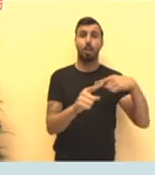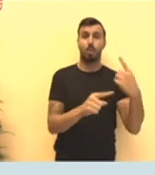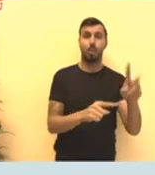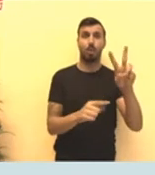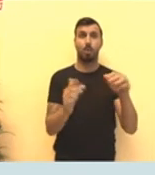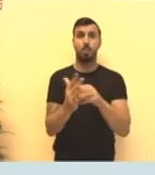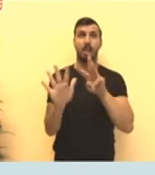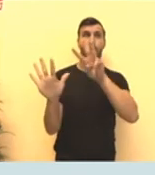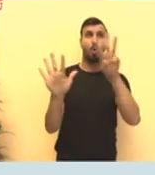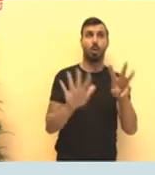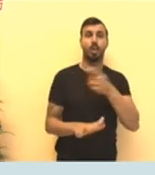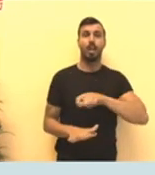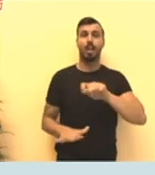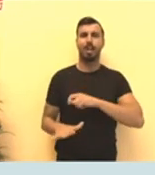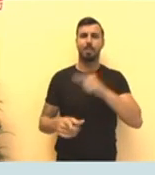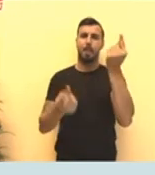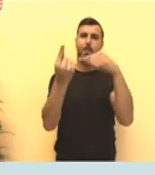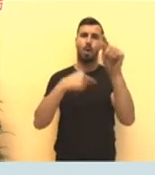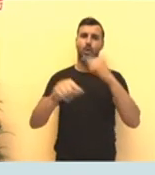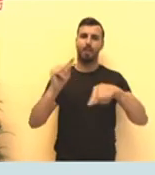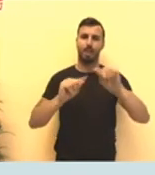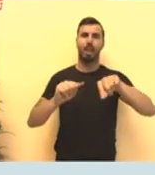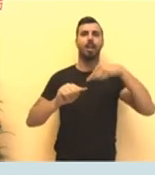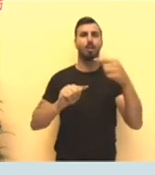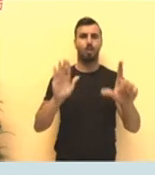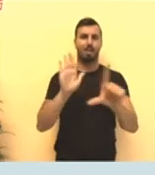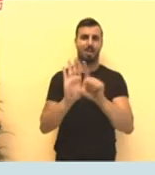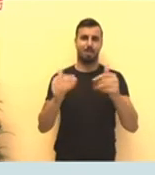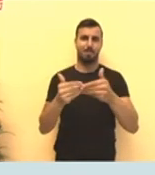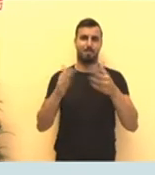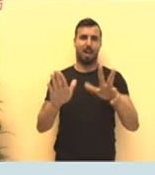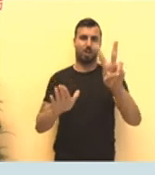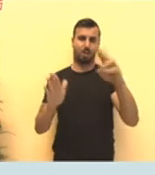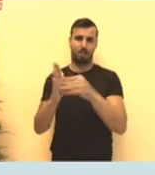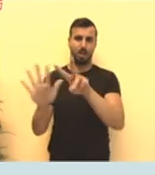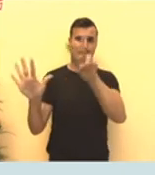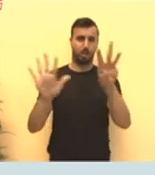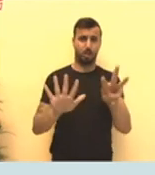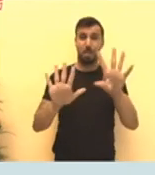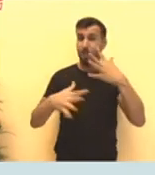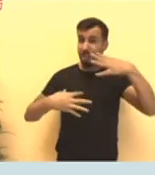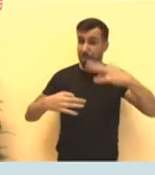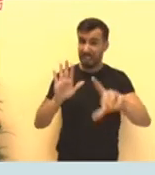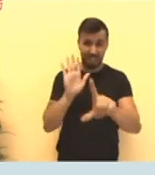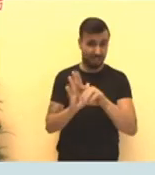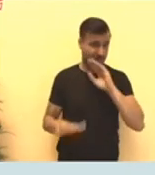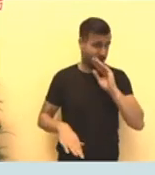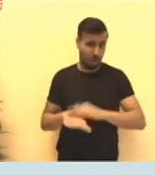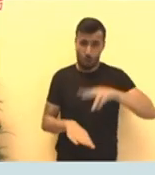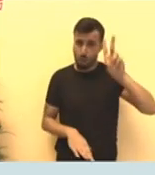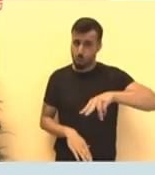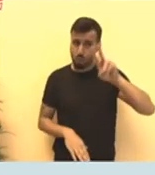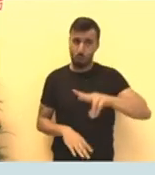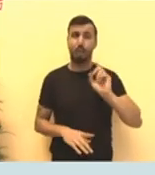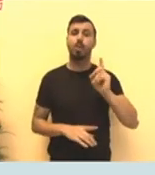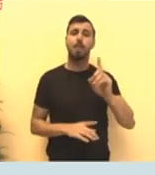Convención y en el 2008 entra en vigor. La Ley de Promoción de la Autonomía Personal no promociona la autonomía personal, perpetúa las situaciones de